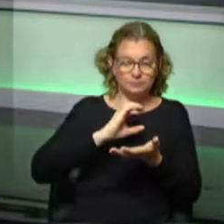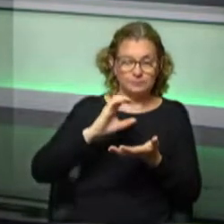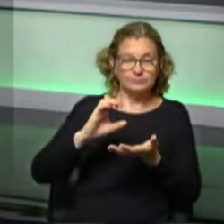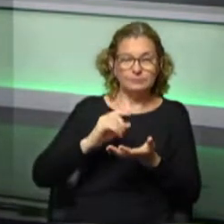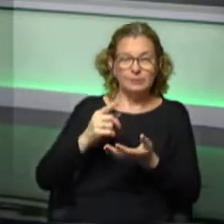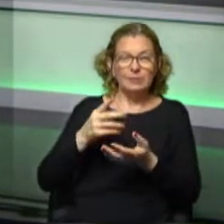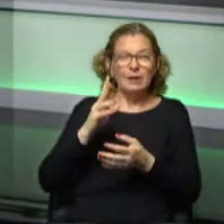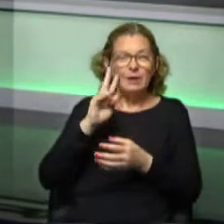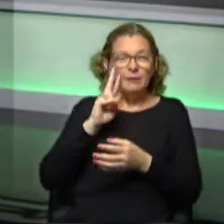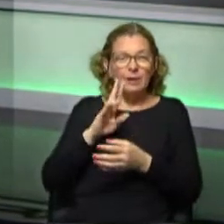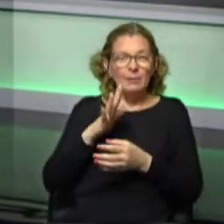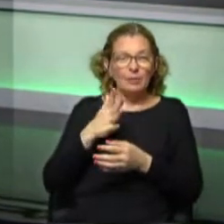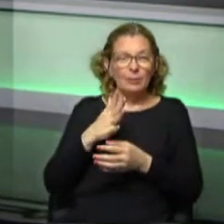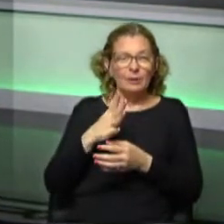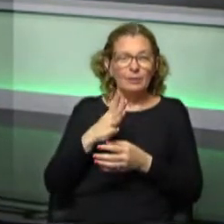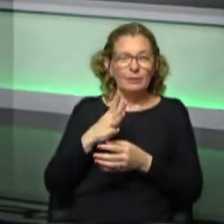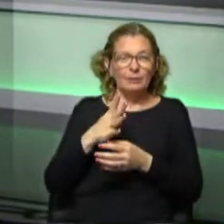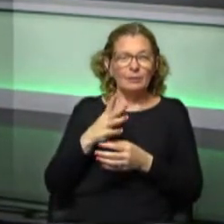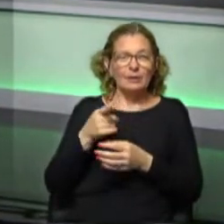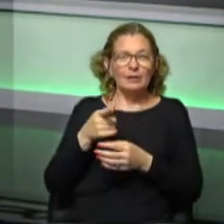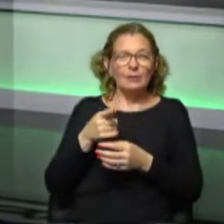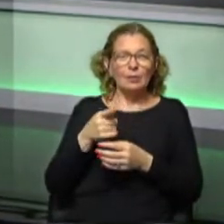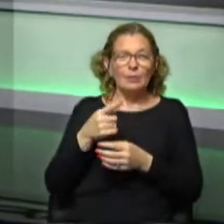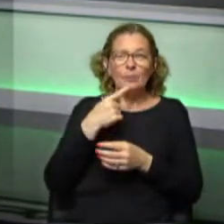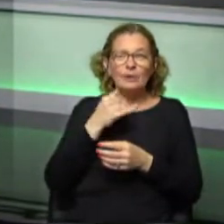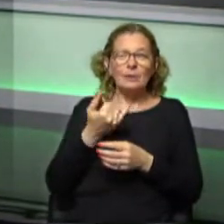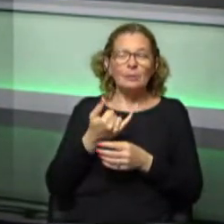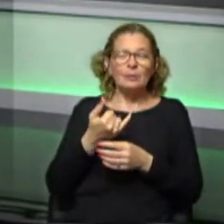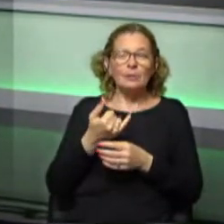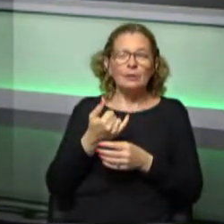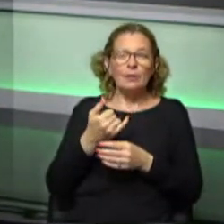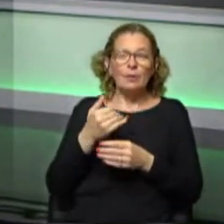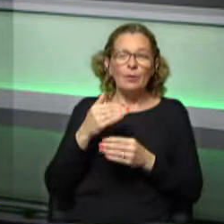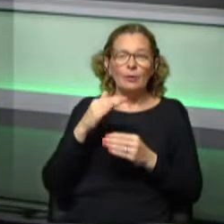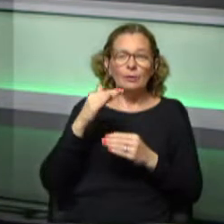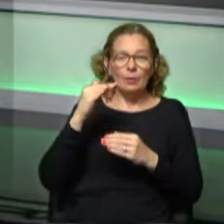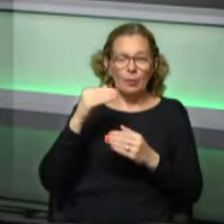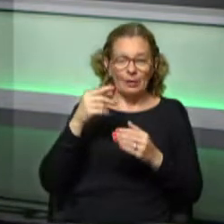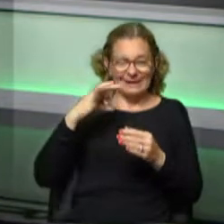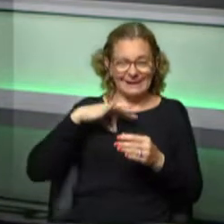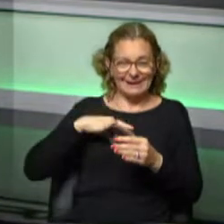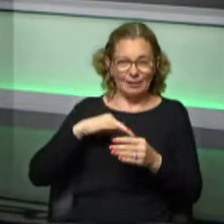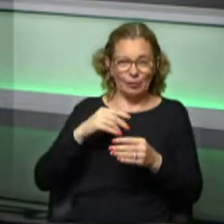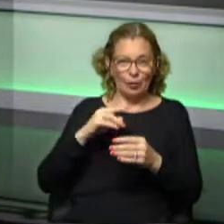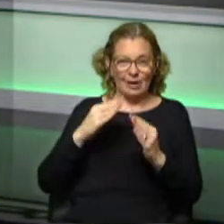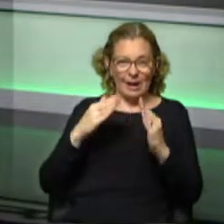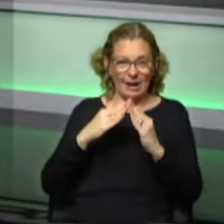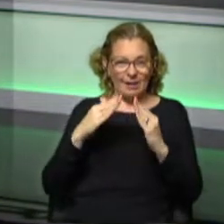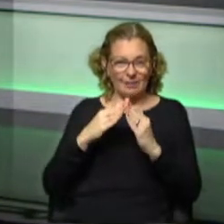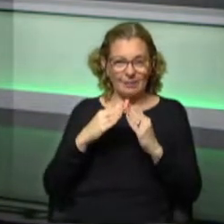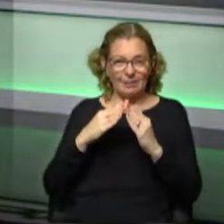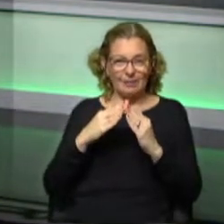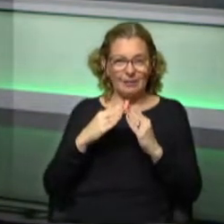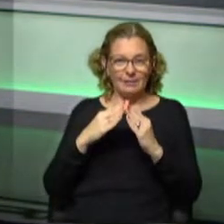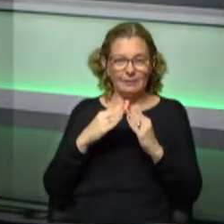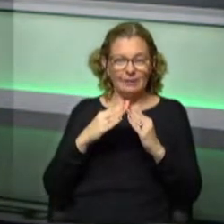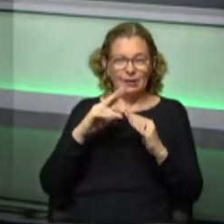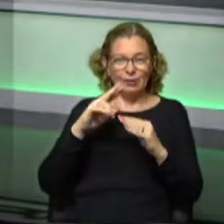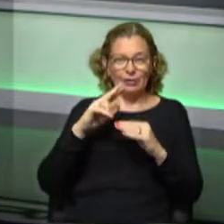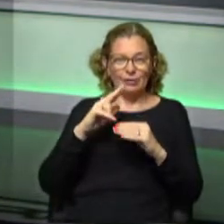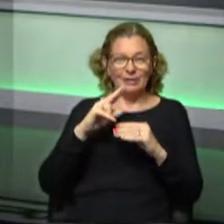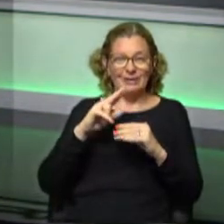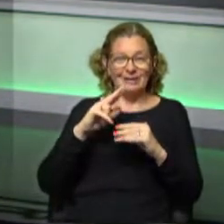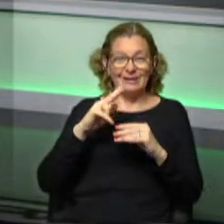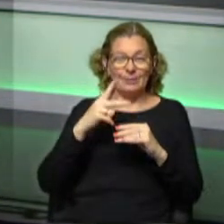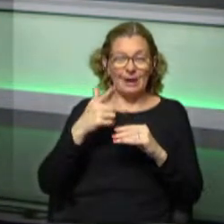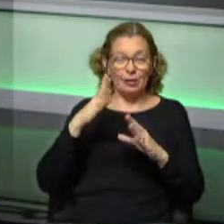tener un poco la noción más allá de las variaciones Estos son de alguna manera los niveles del ingreso que tienen los hogares en el tercer trimestre de